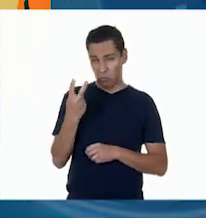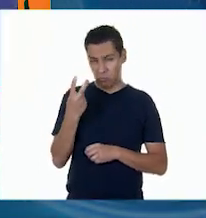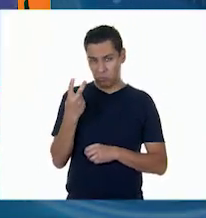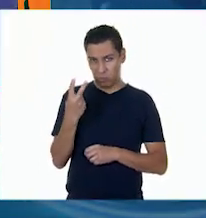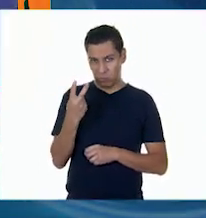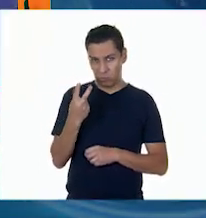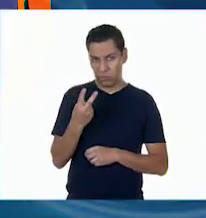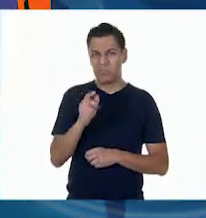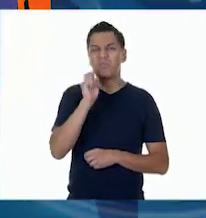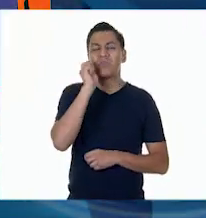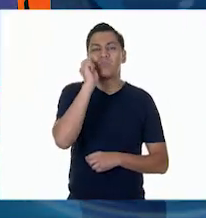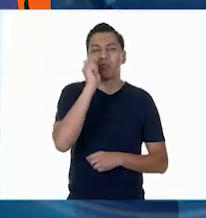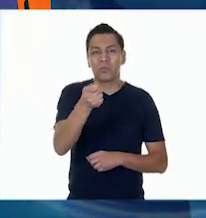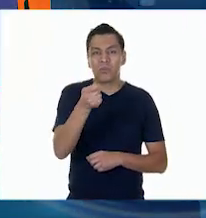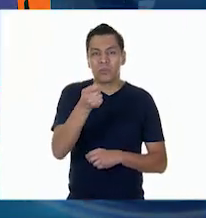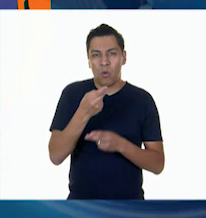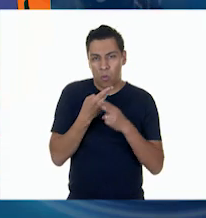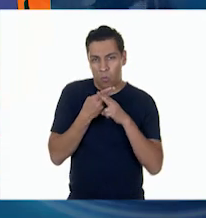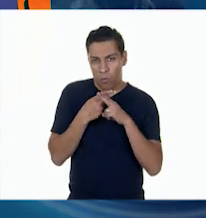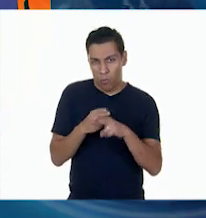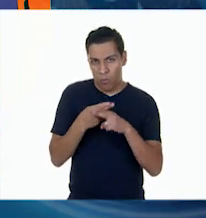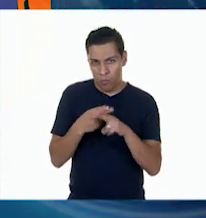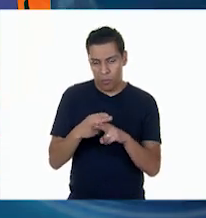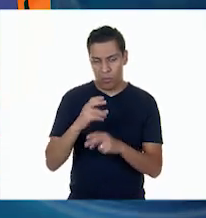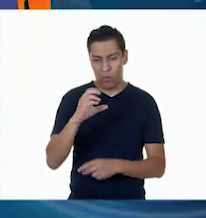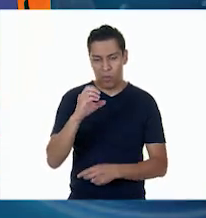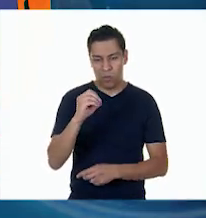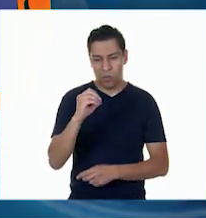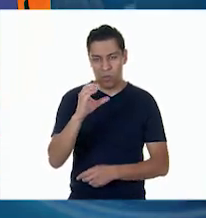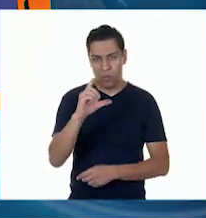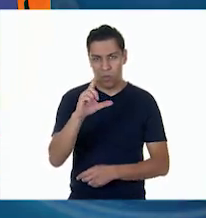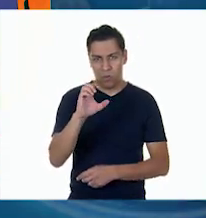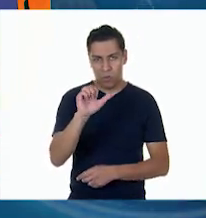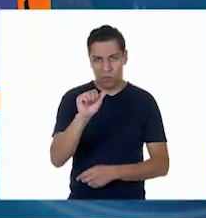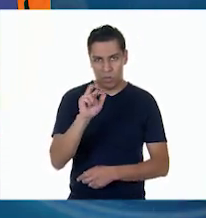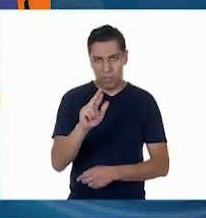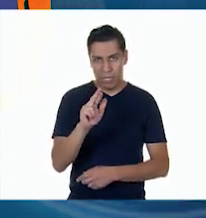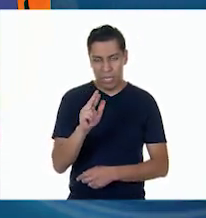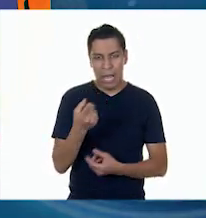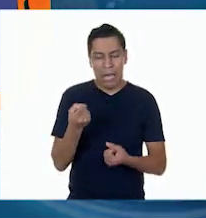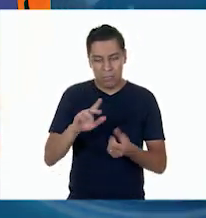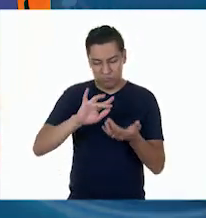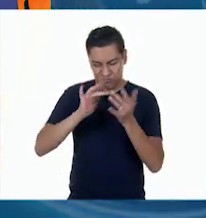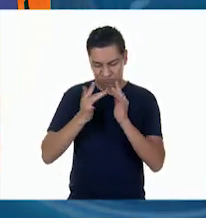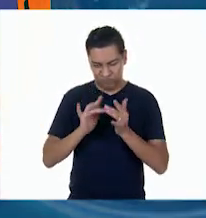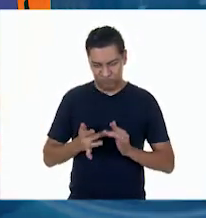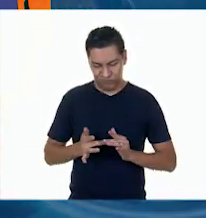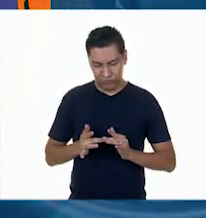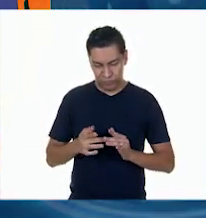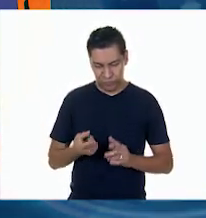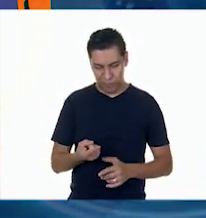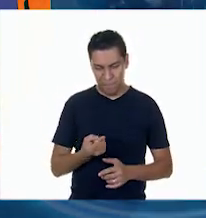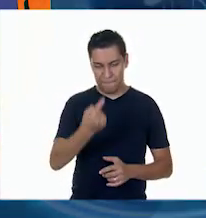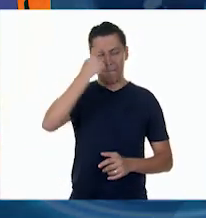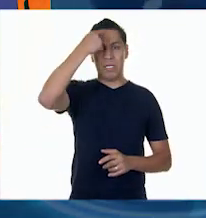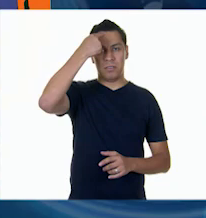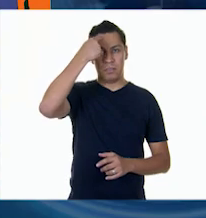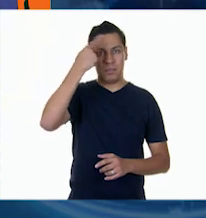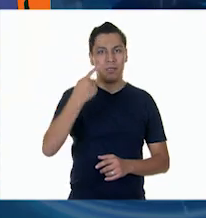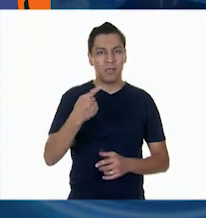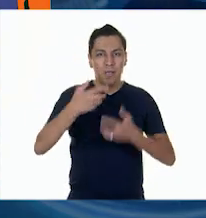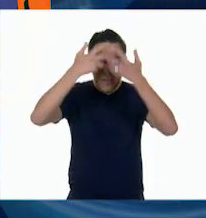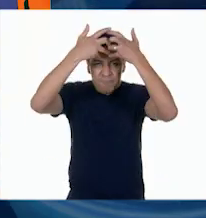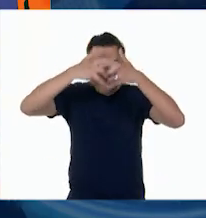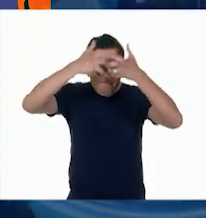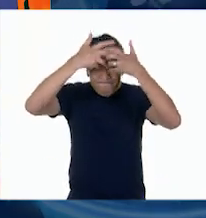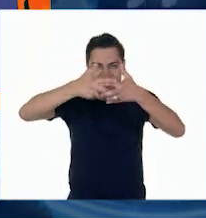conformados por, uno es la cóclea, que se encarga principalmente de transmitir el sonido hacia el cerebro, y el otro es